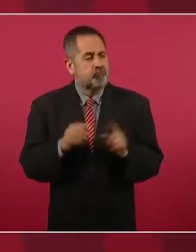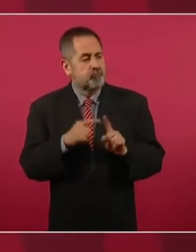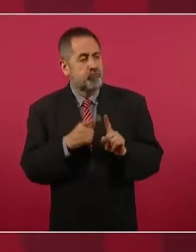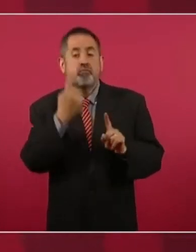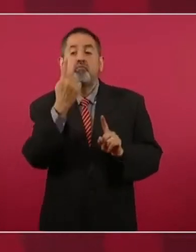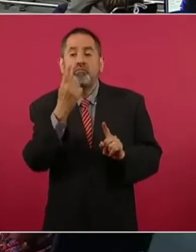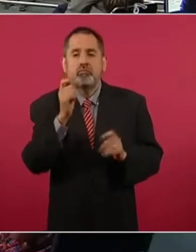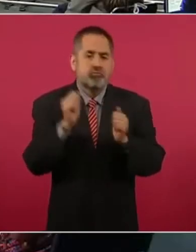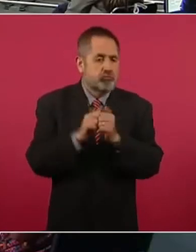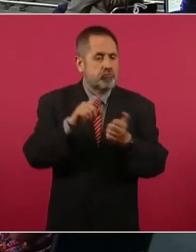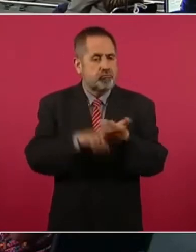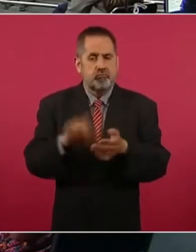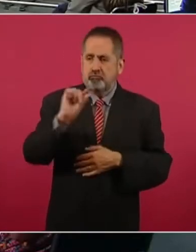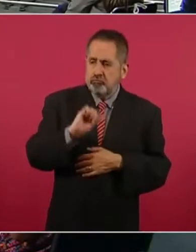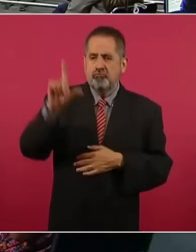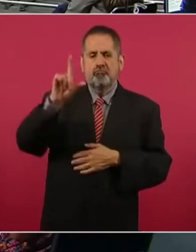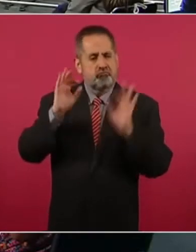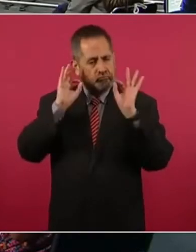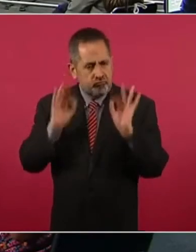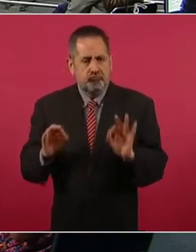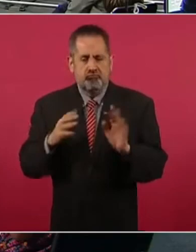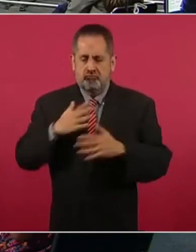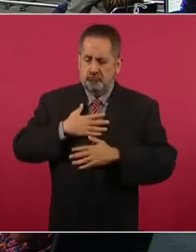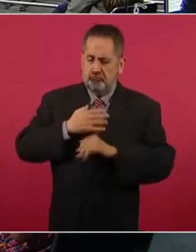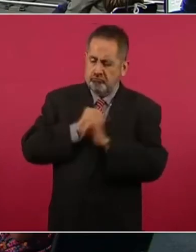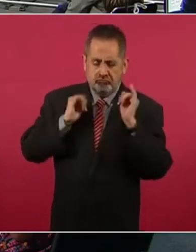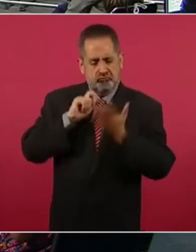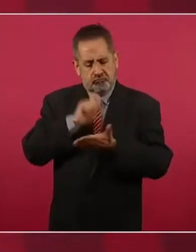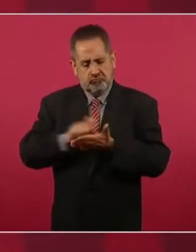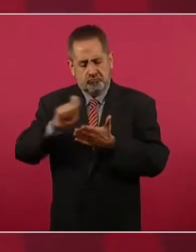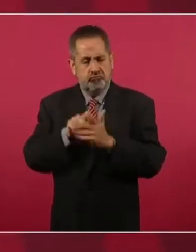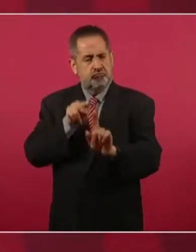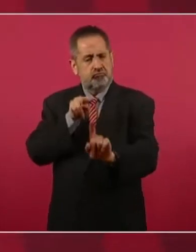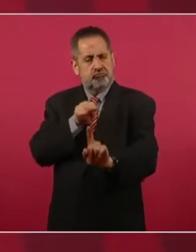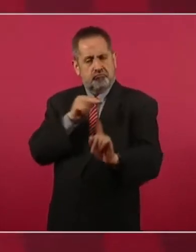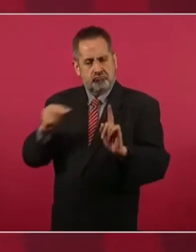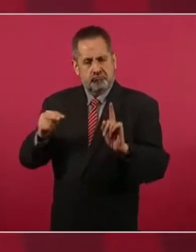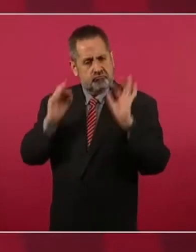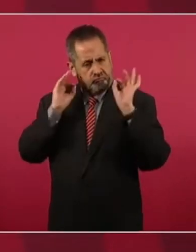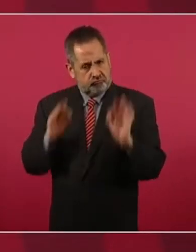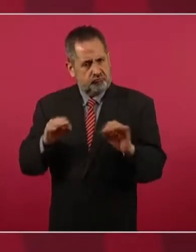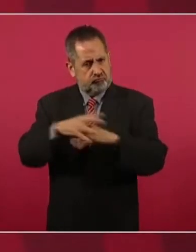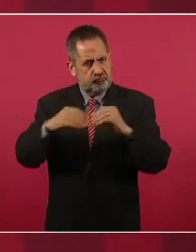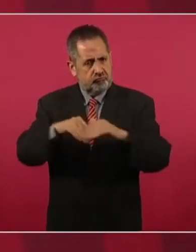profesional, independiente, objetiva,